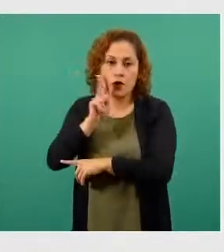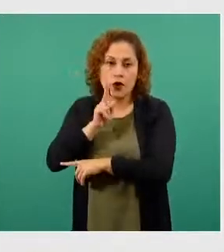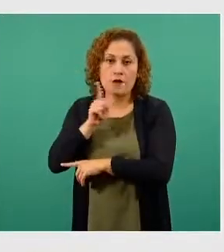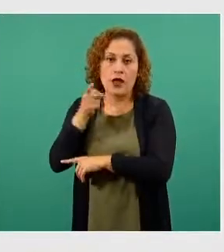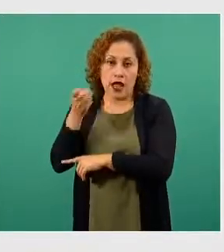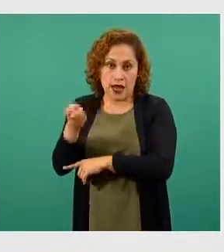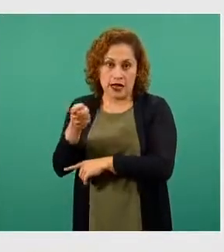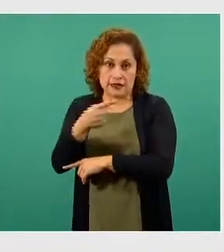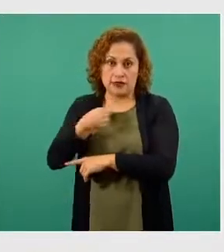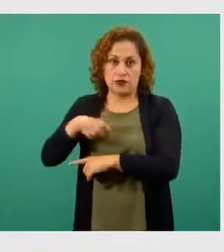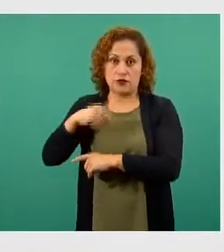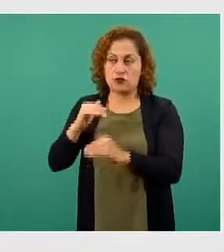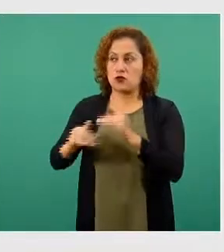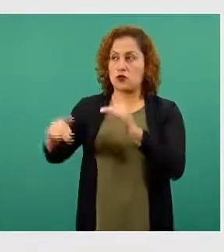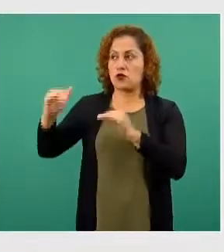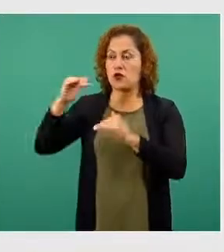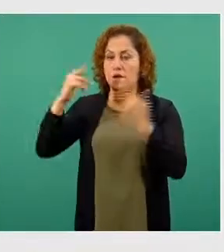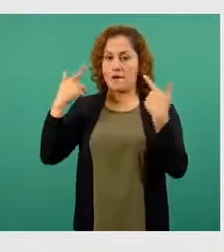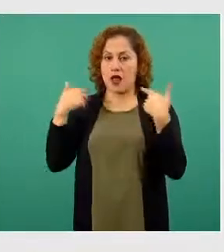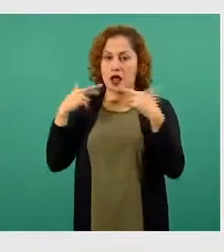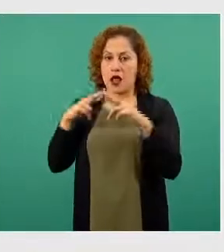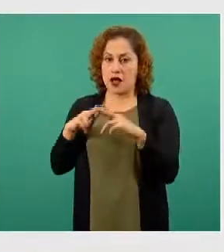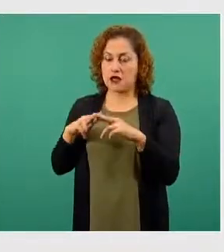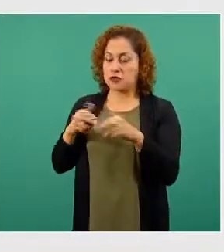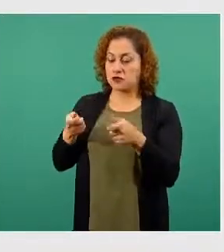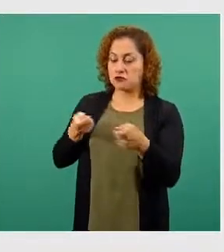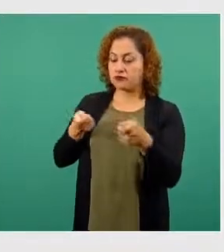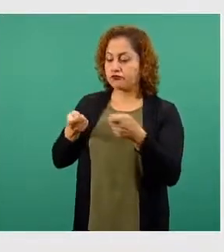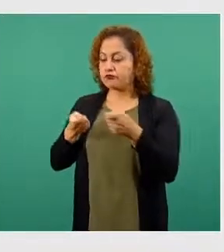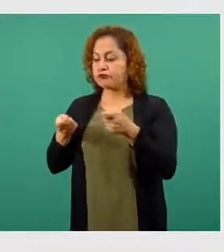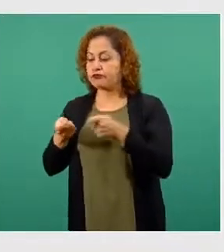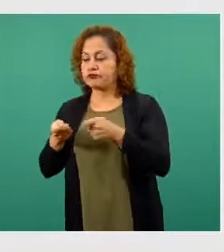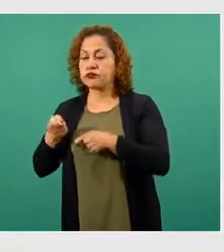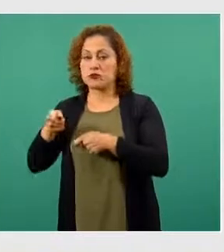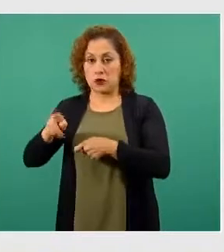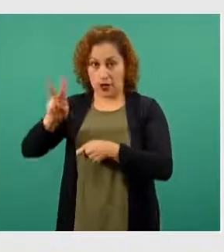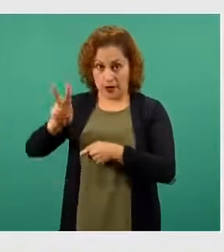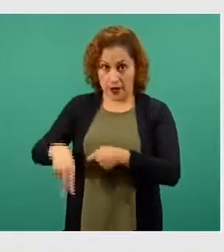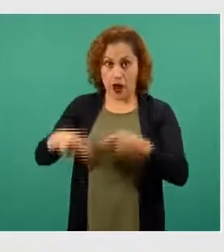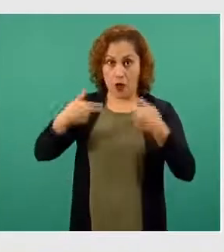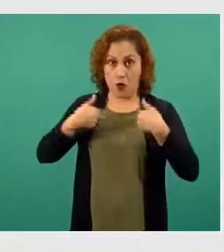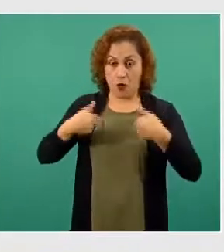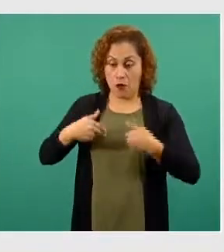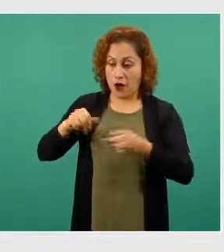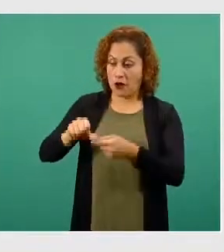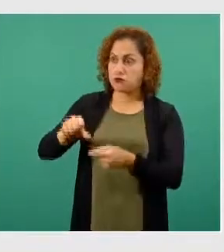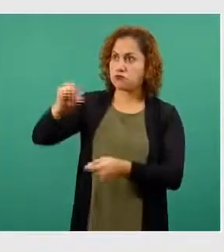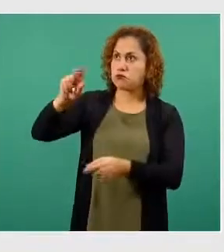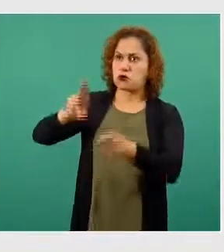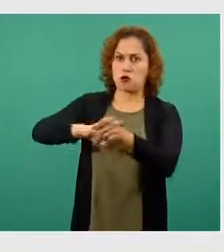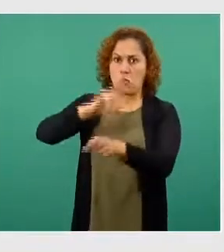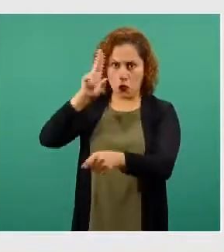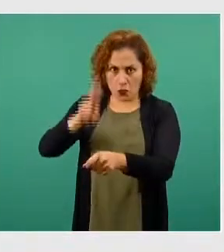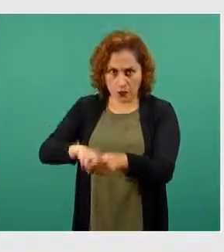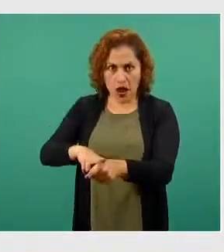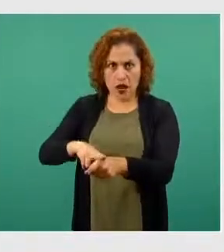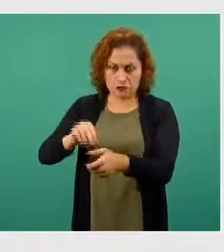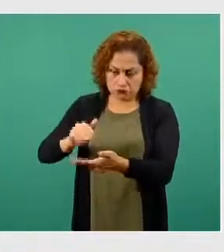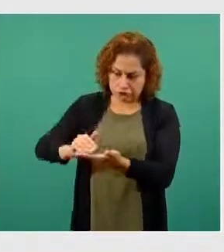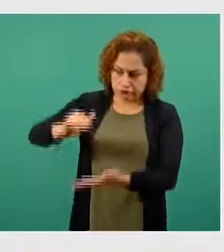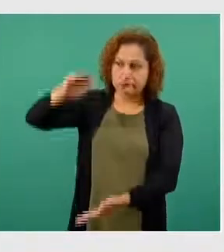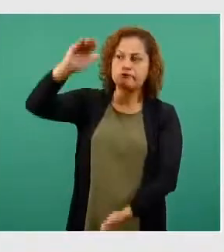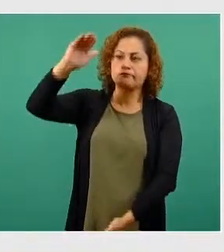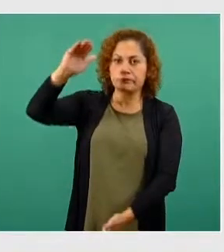controlada con un simulador a tamaño real, con capacidad de poder expresar